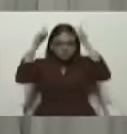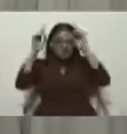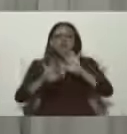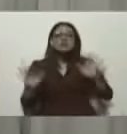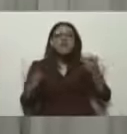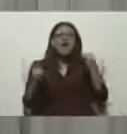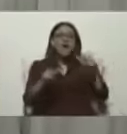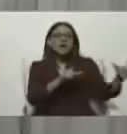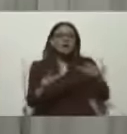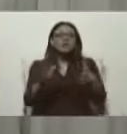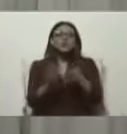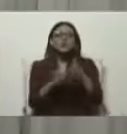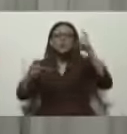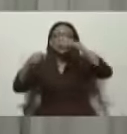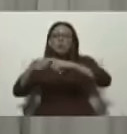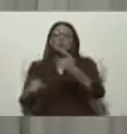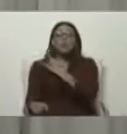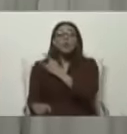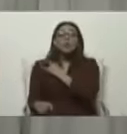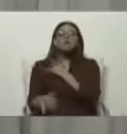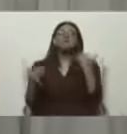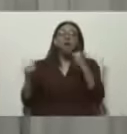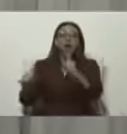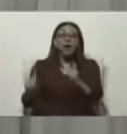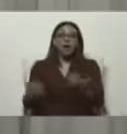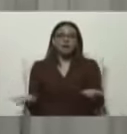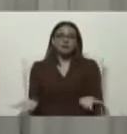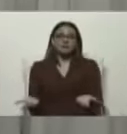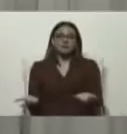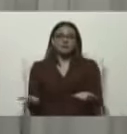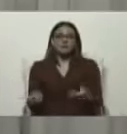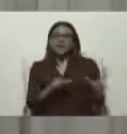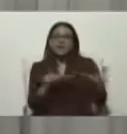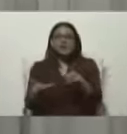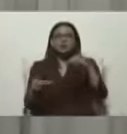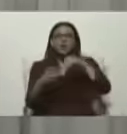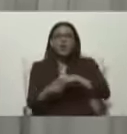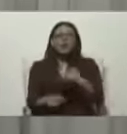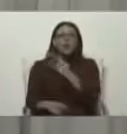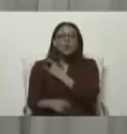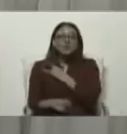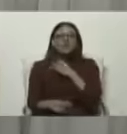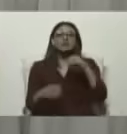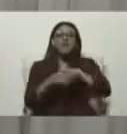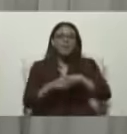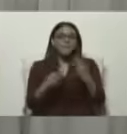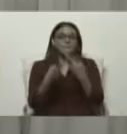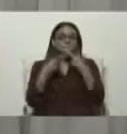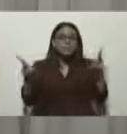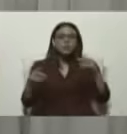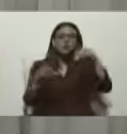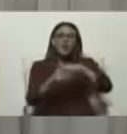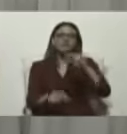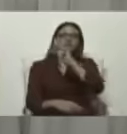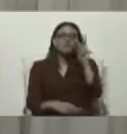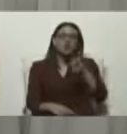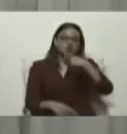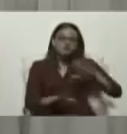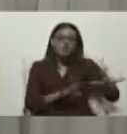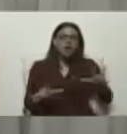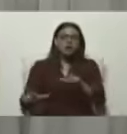garantizado su cupo gratuito en todas las universidades públicas del Estado venezolano.